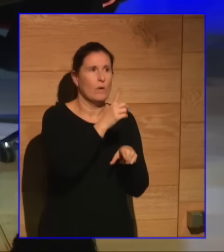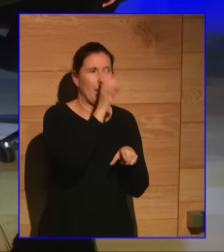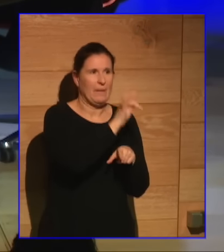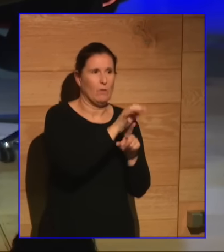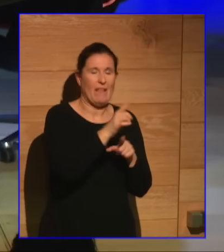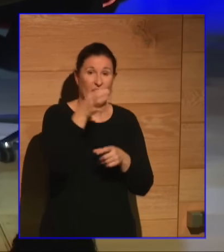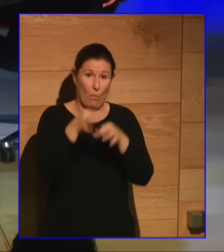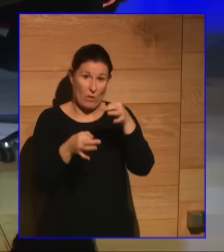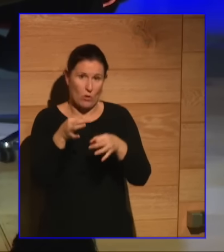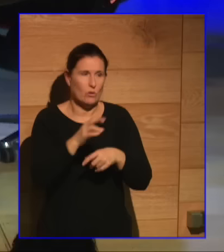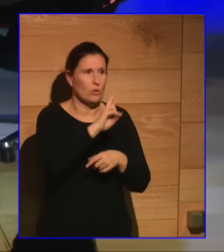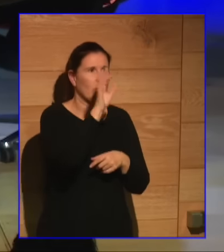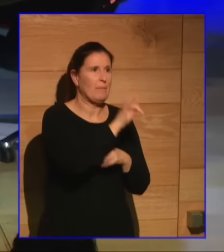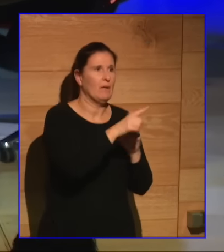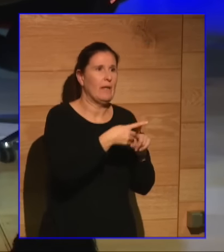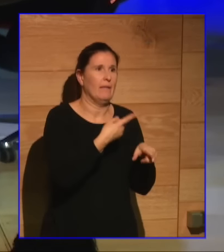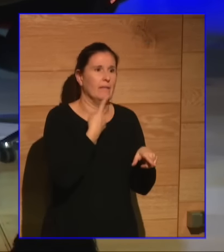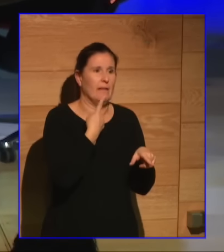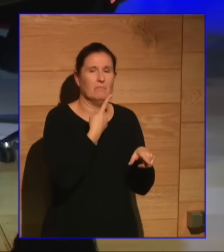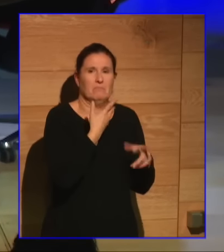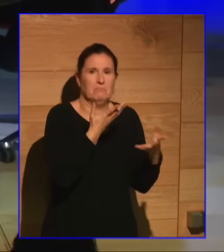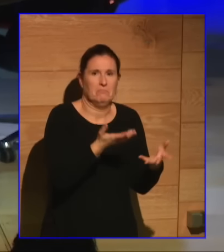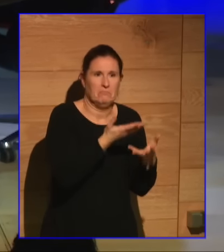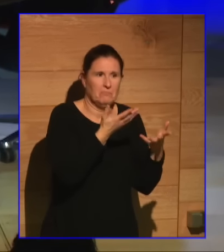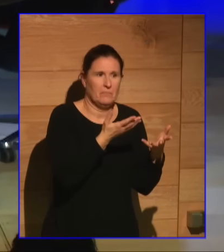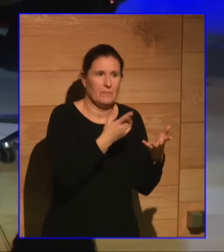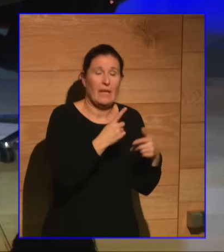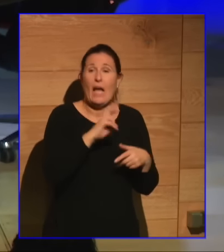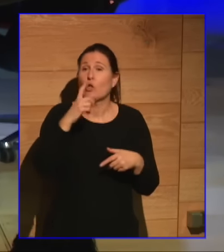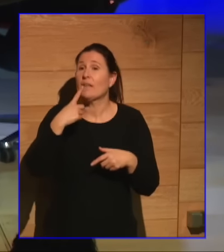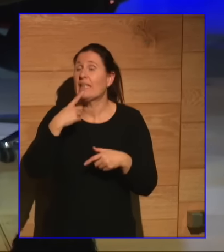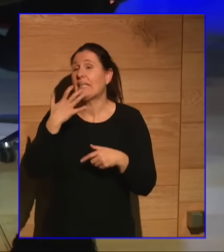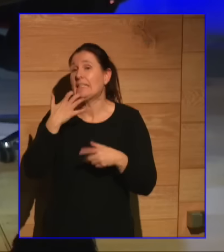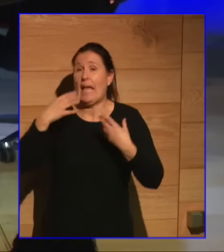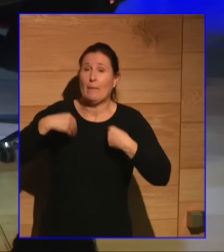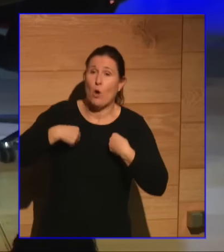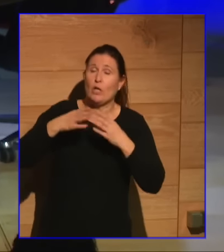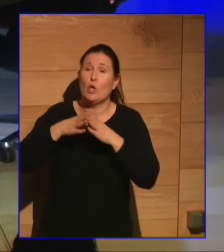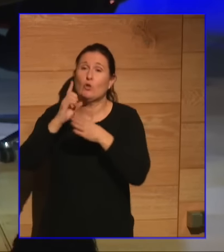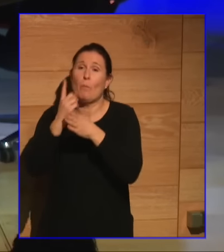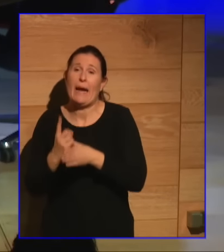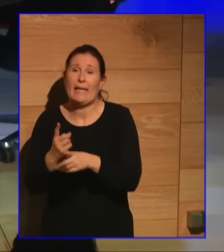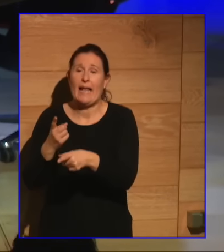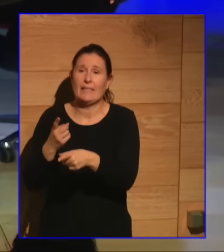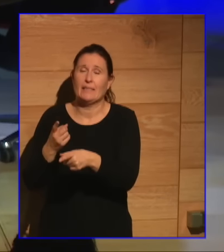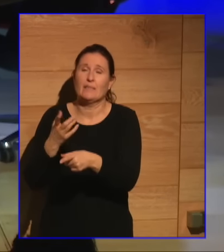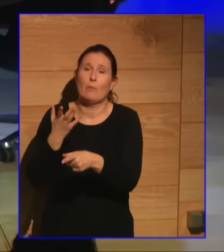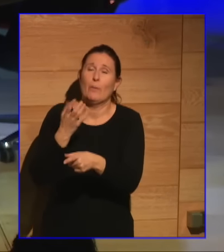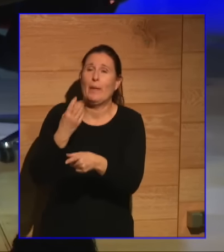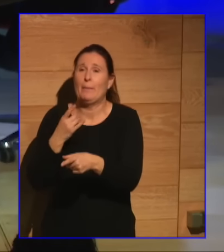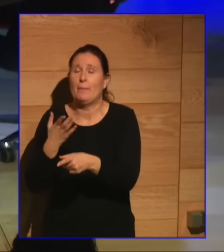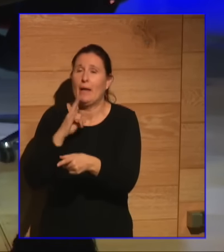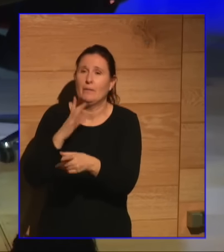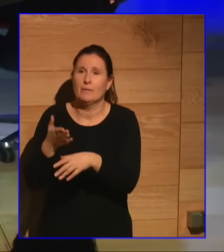hay personas que dicen que si una película tiene monos y submarinos ya está obra bien. Obra maestra. Bueno, pues yo estoy con lo mismo, esa misma idea. Si hay un